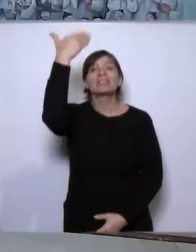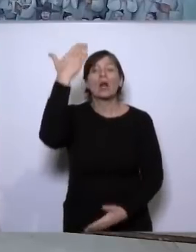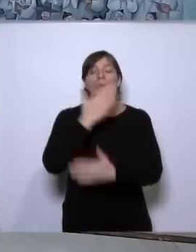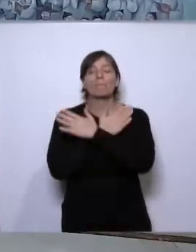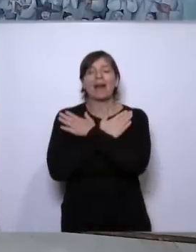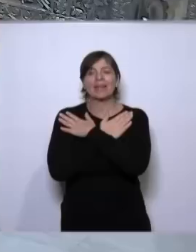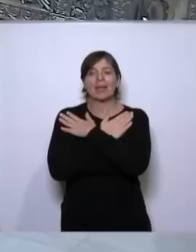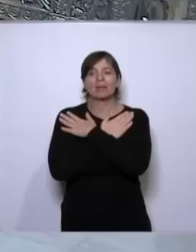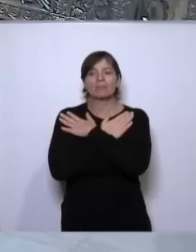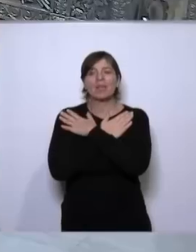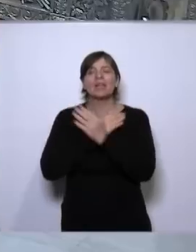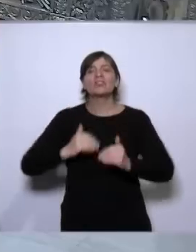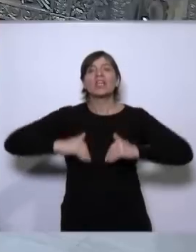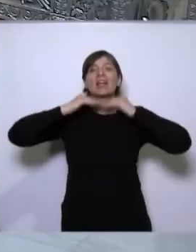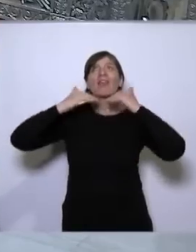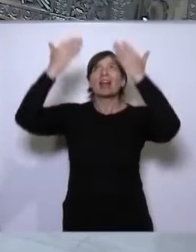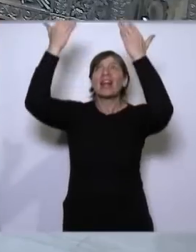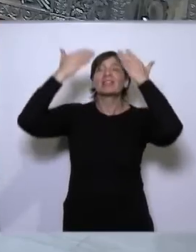salve María.